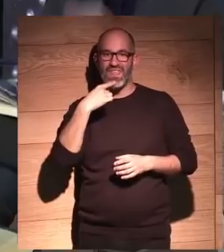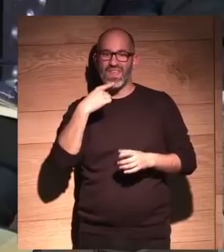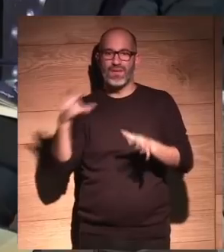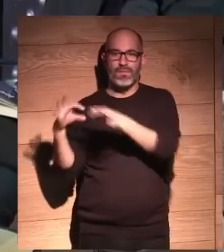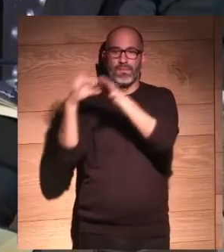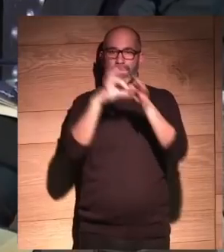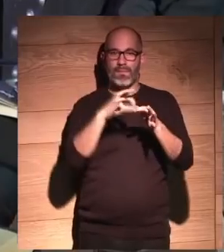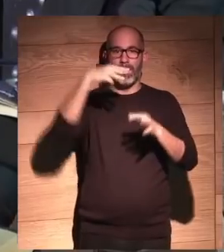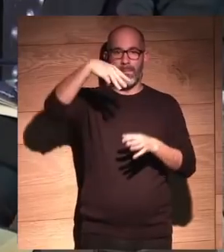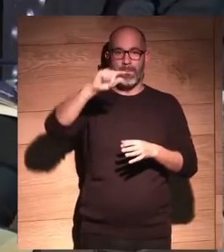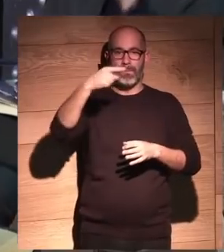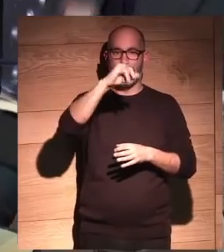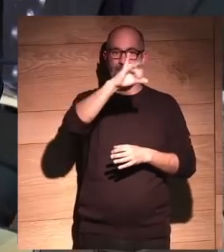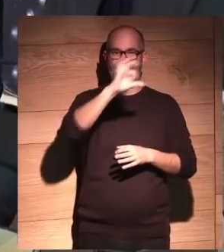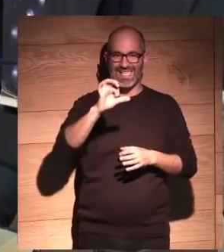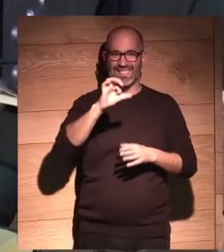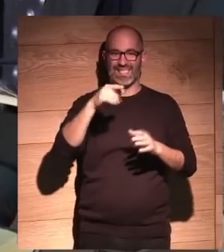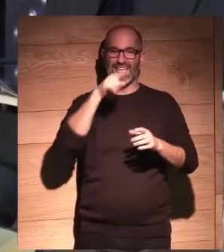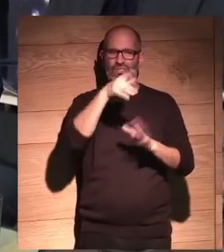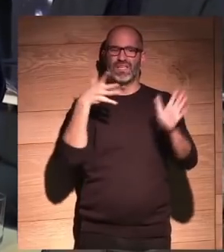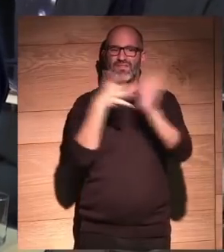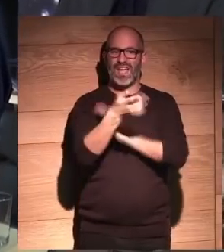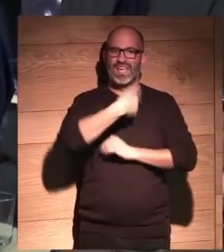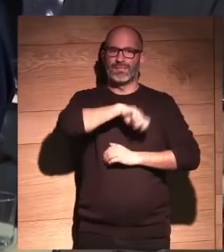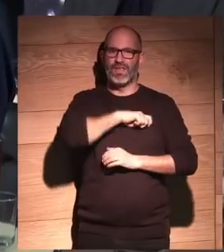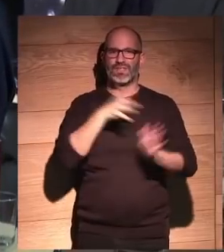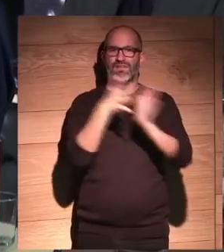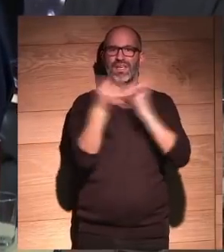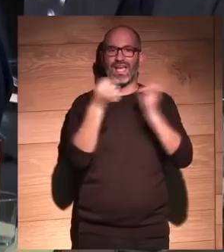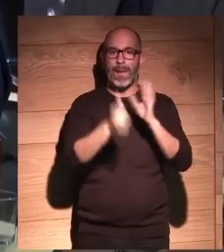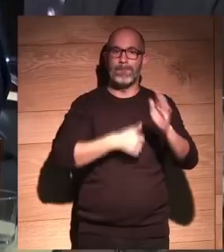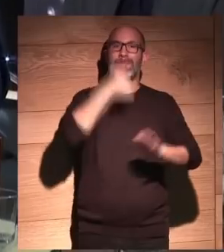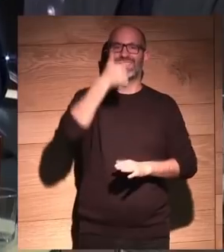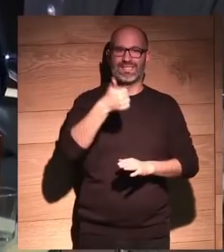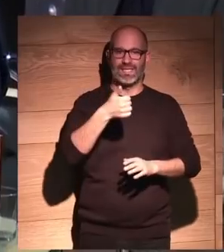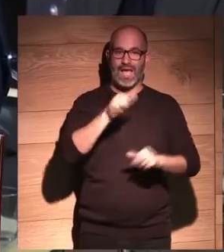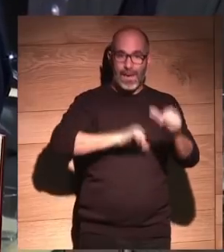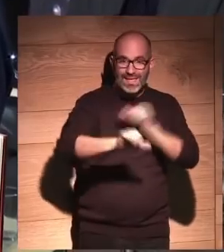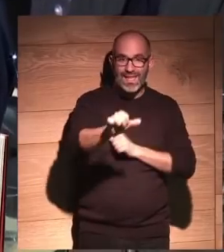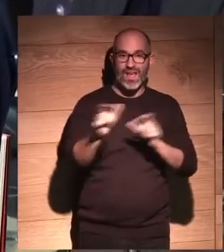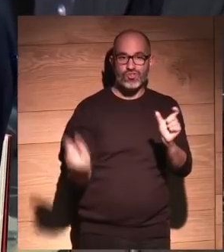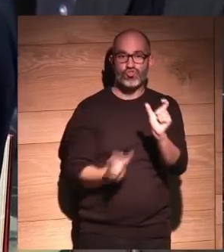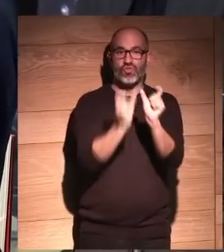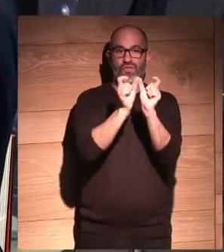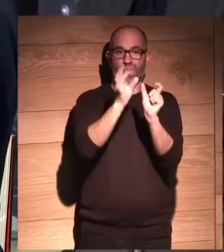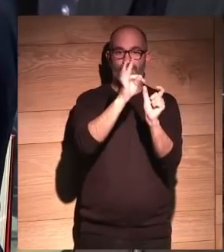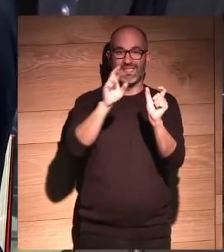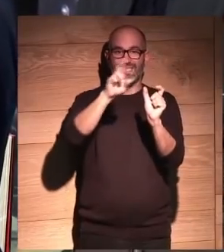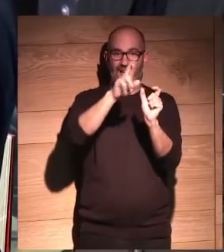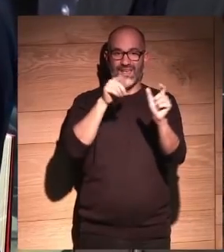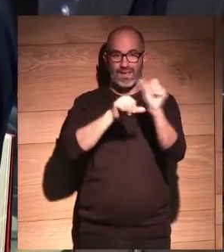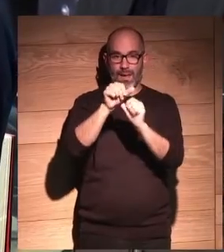magis. Magis significa y da en español más. A partir de ahí, con el sufijo ter,